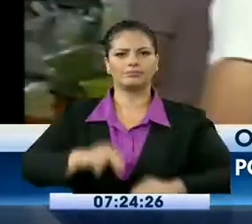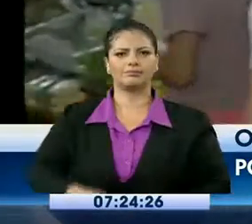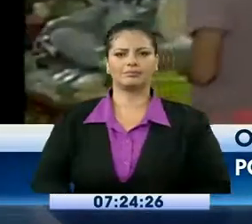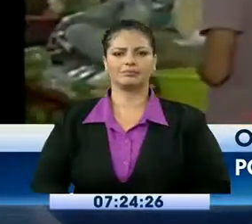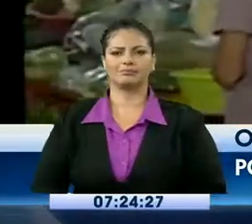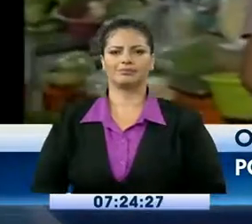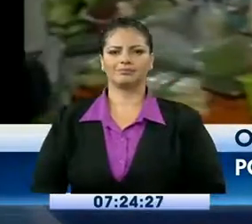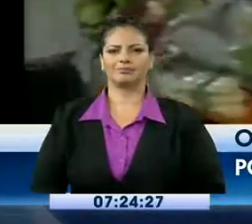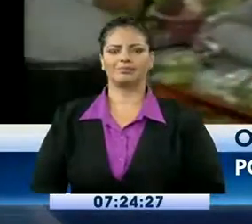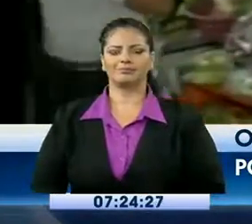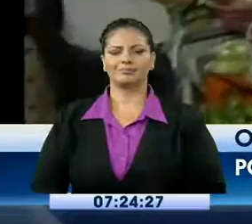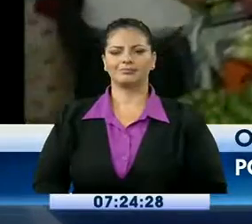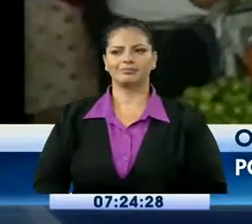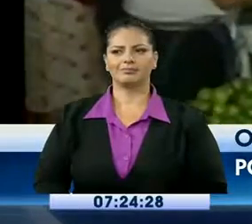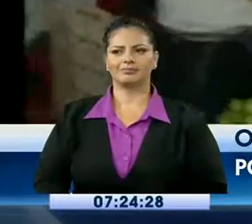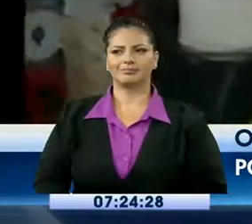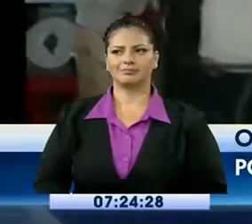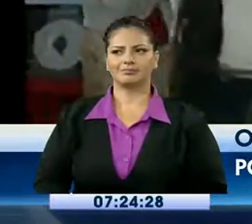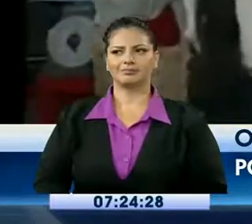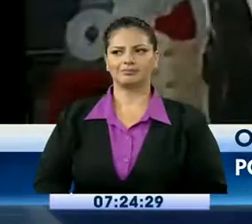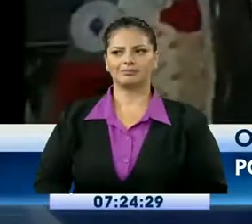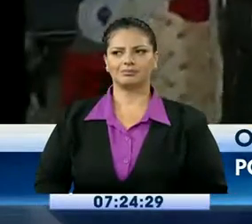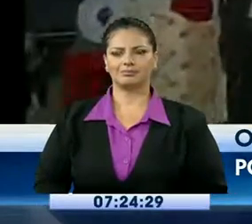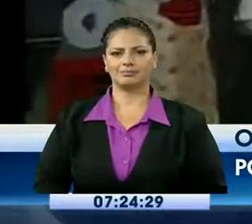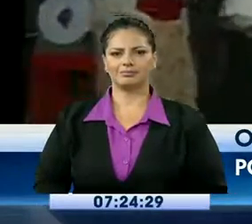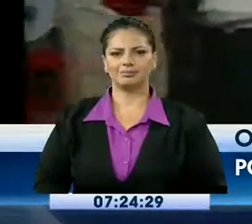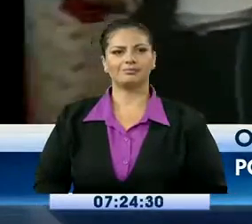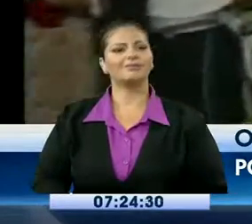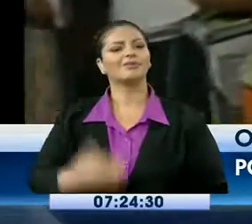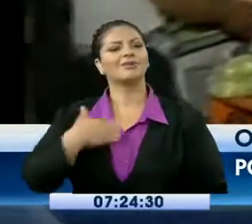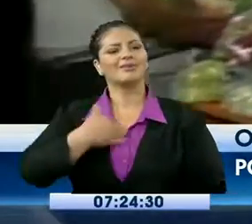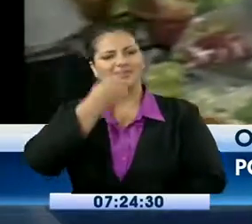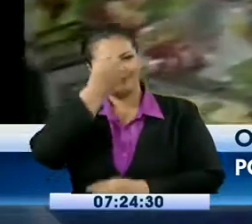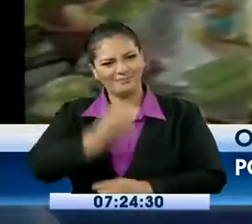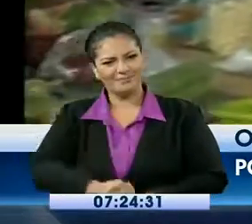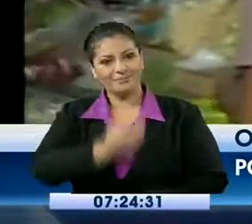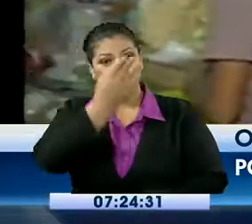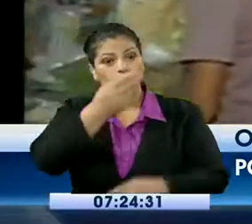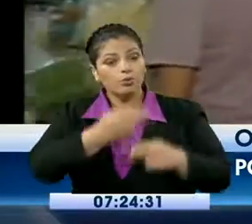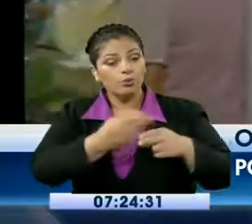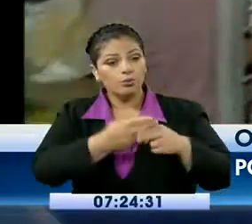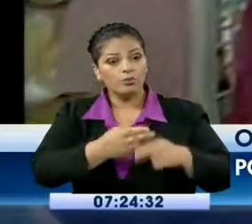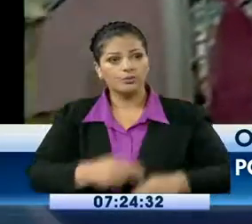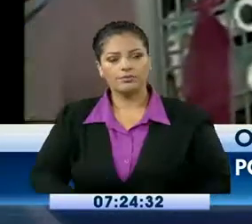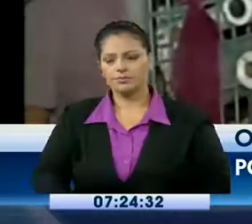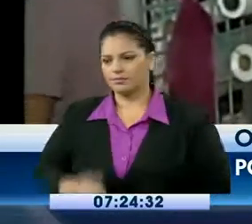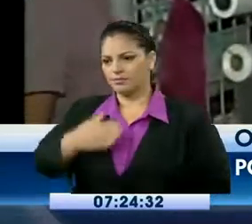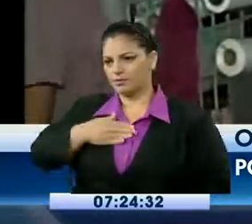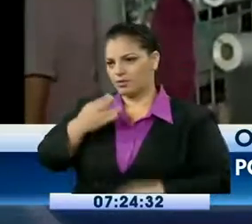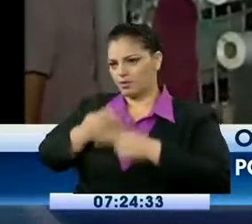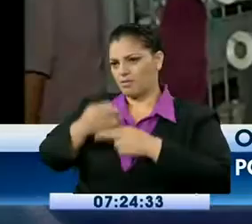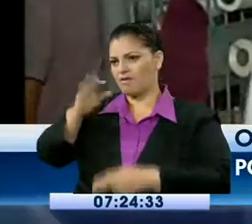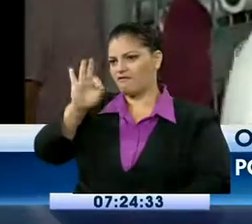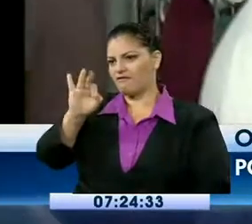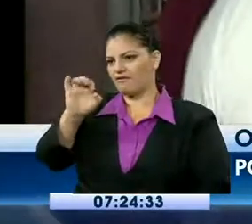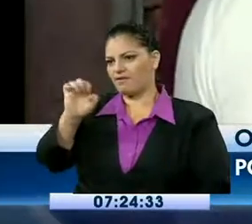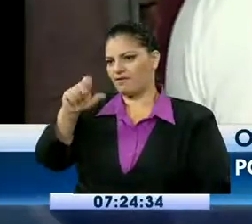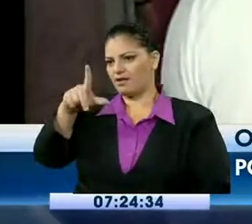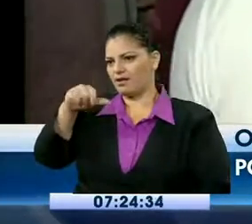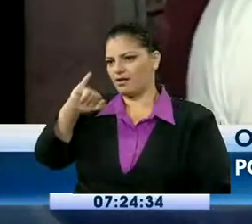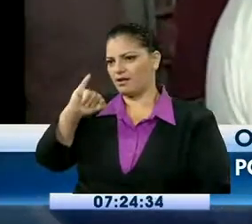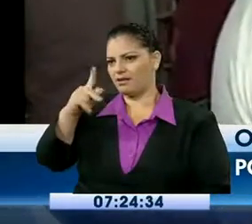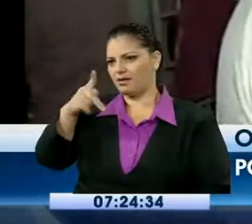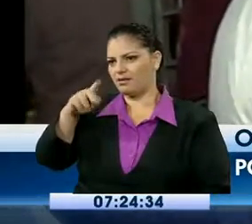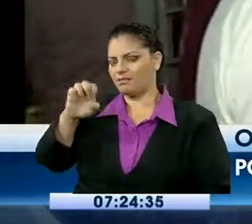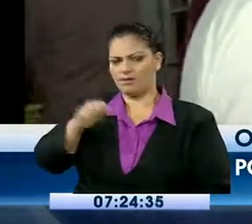los propietarios y trabajadores de los puestos. ¿Qué tal, caballero? Muy buenos días. ¿Me recuerda su nombre? Felipe Indio. La intendencia del Guayas